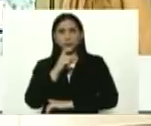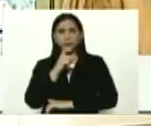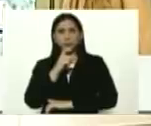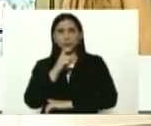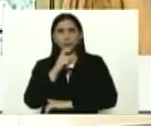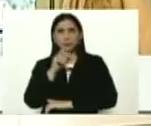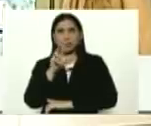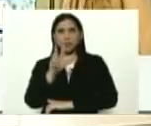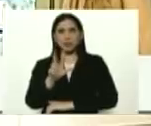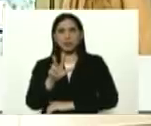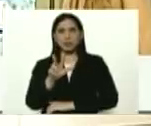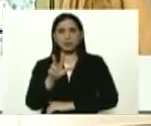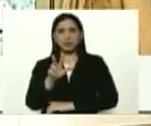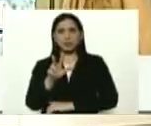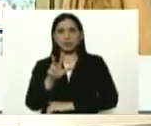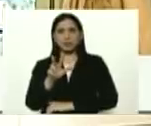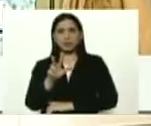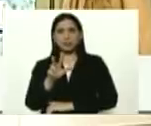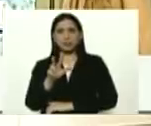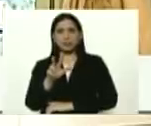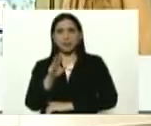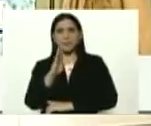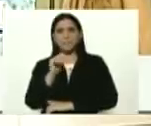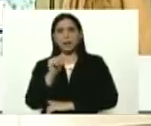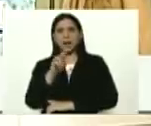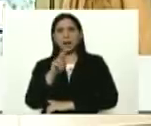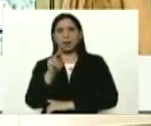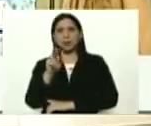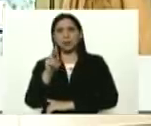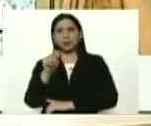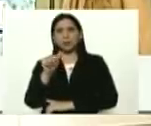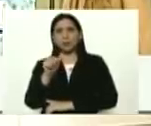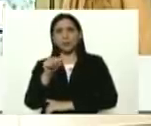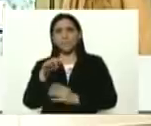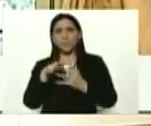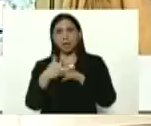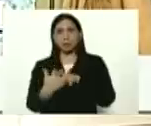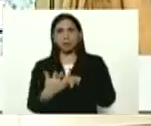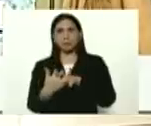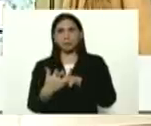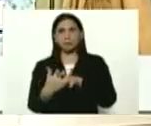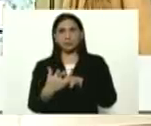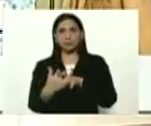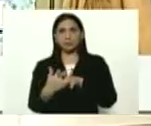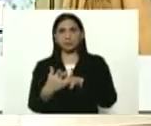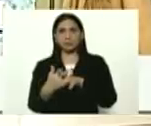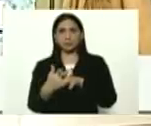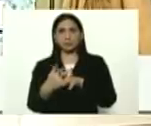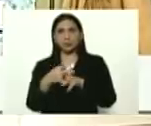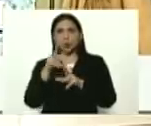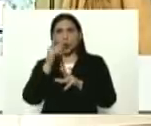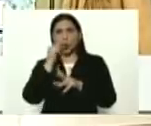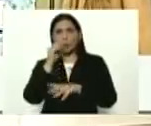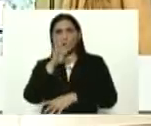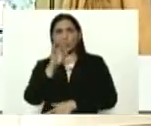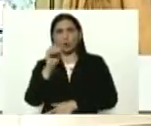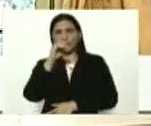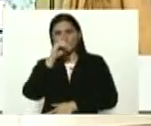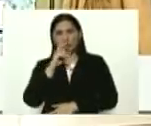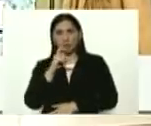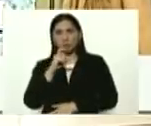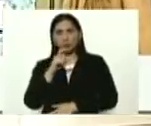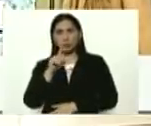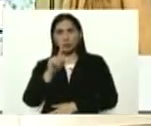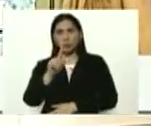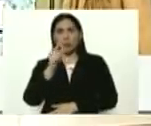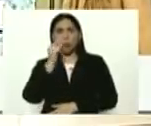tres casos en las minas de Baruta, barrio, un hombre de 40 años, un